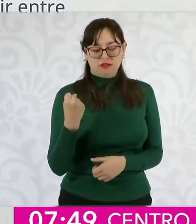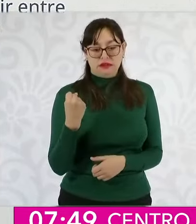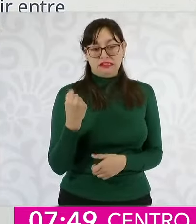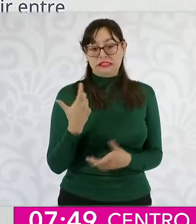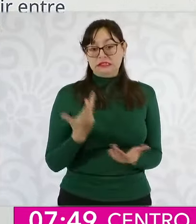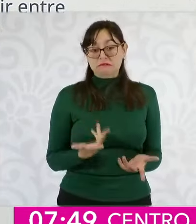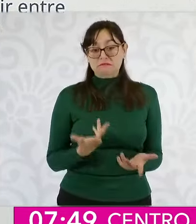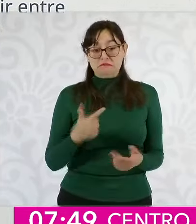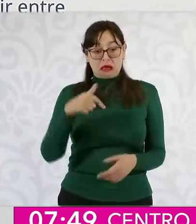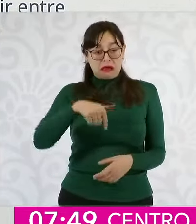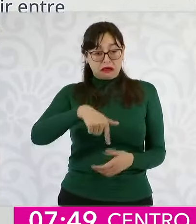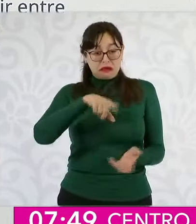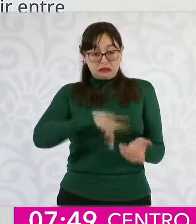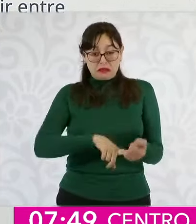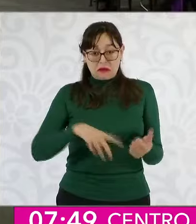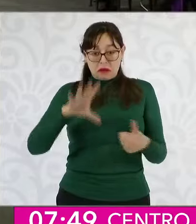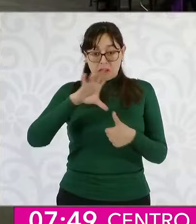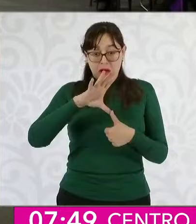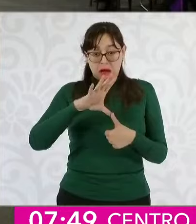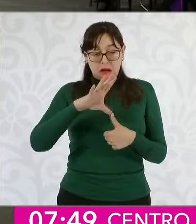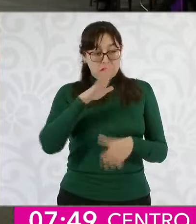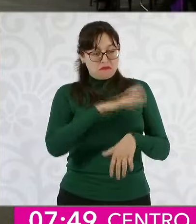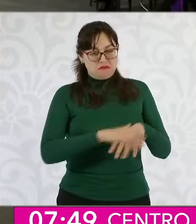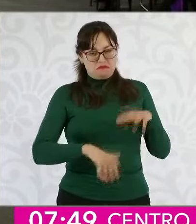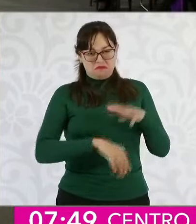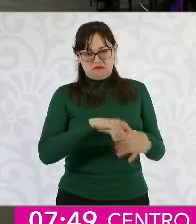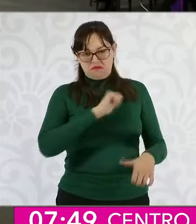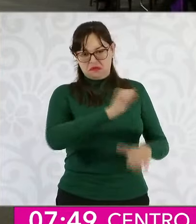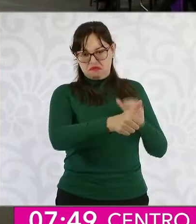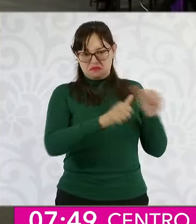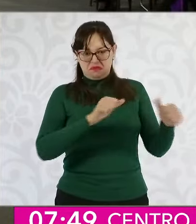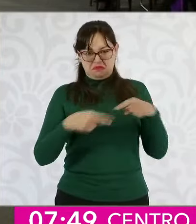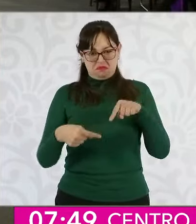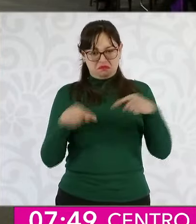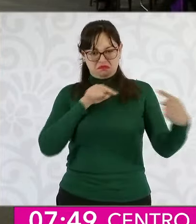un conflicto y una división. La que sigue, por favor.